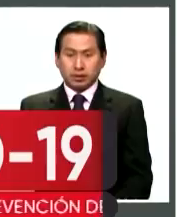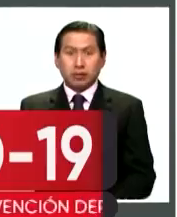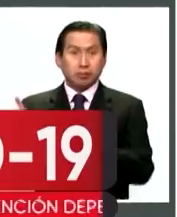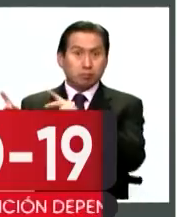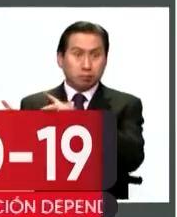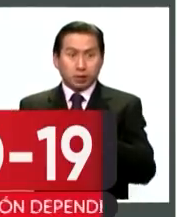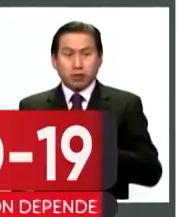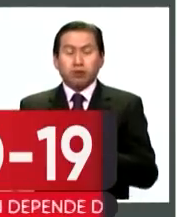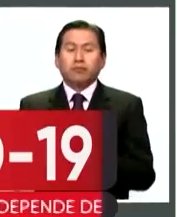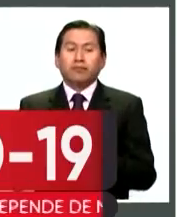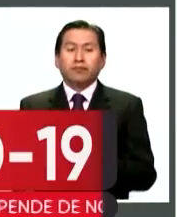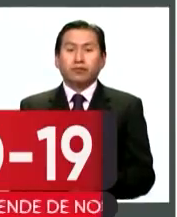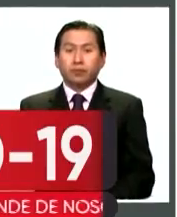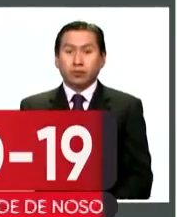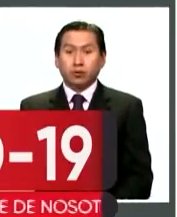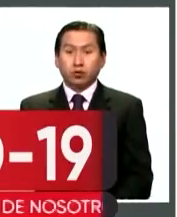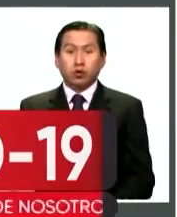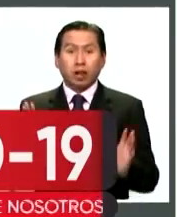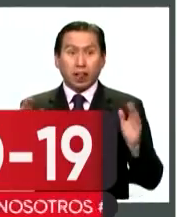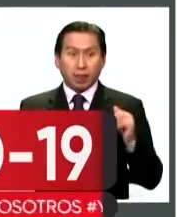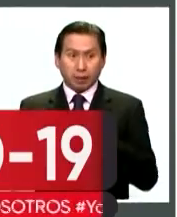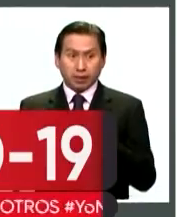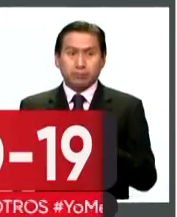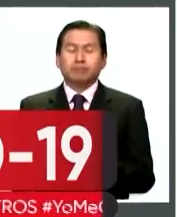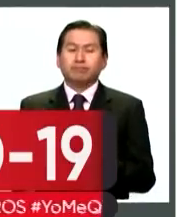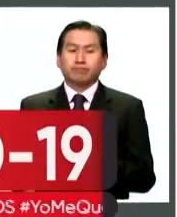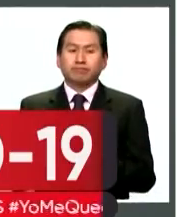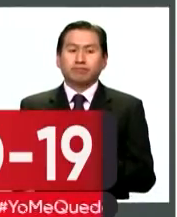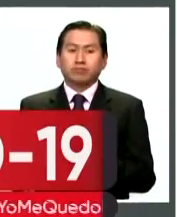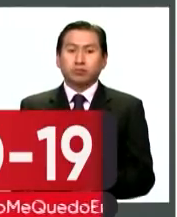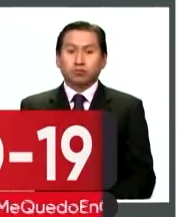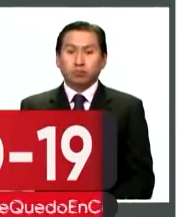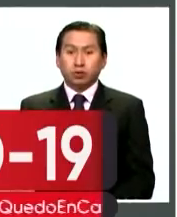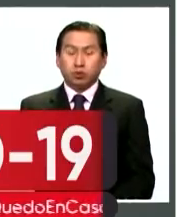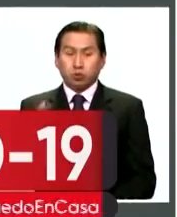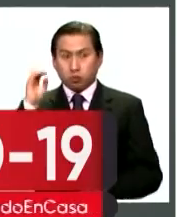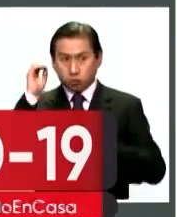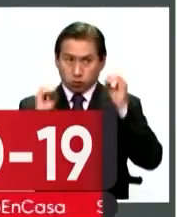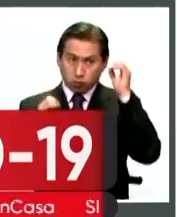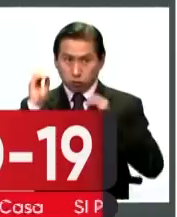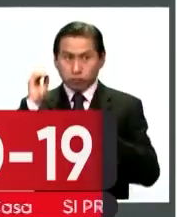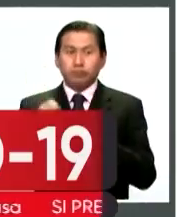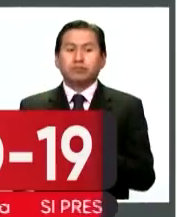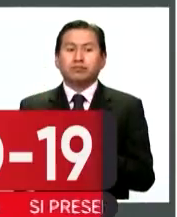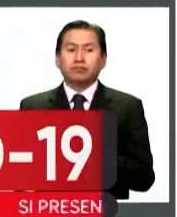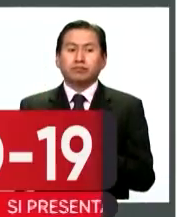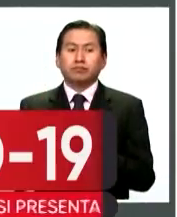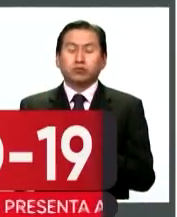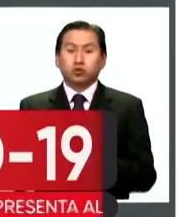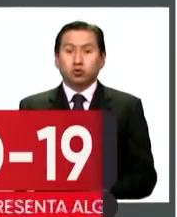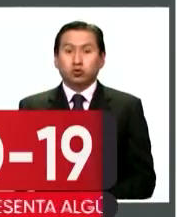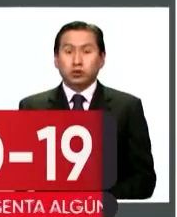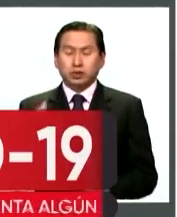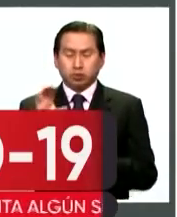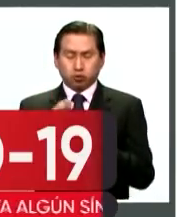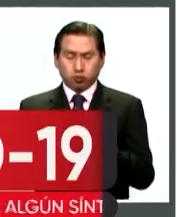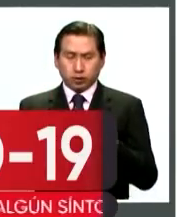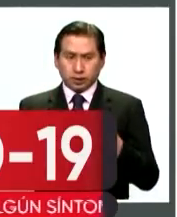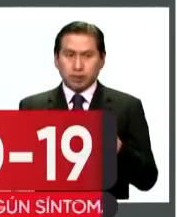Pando, 51 La Paz, 24 Oruro, 11